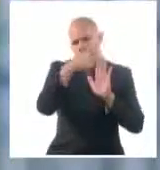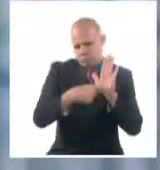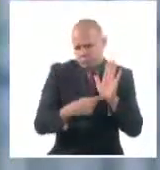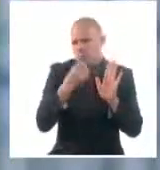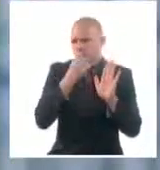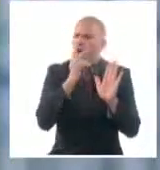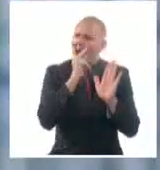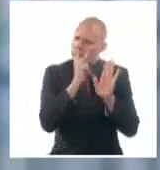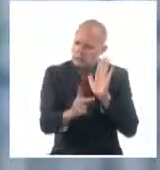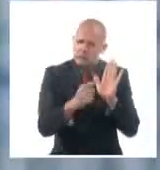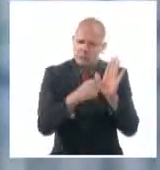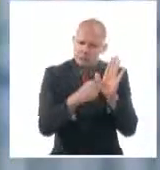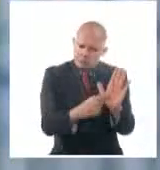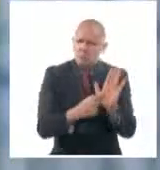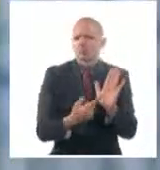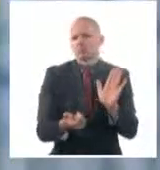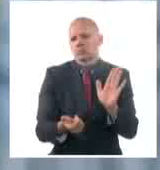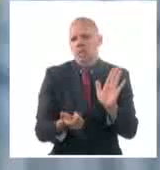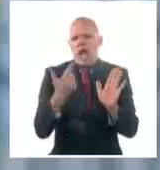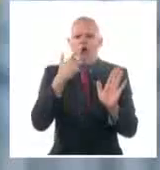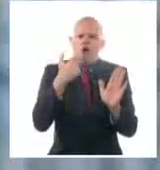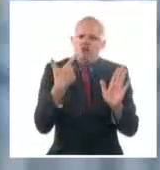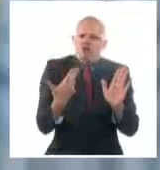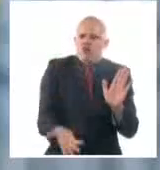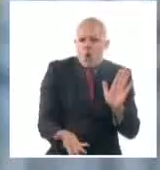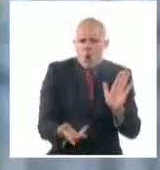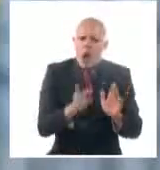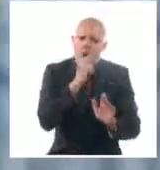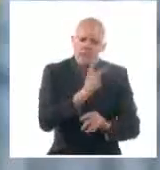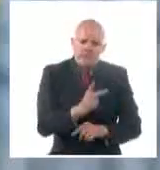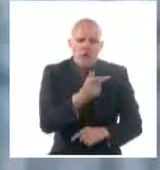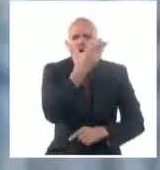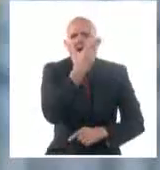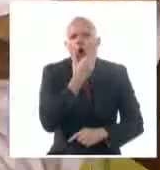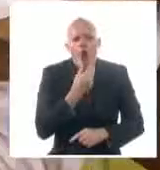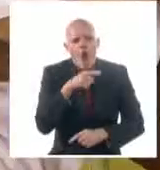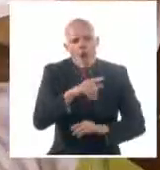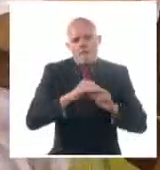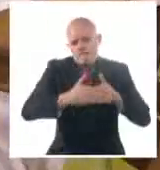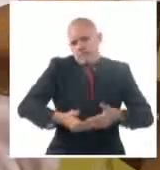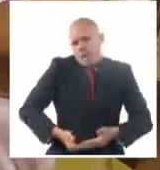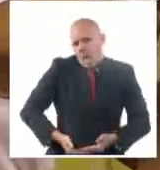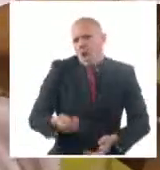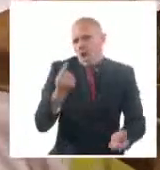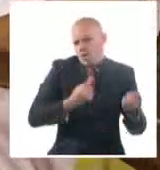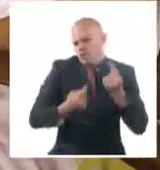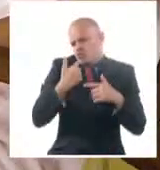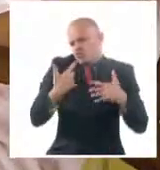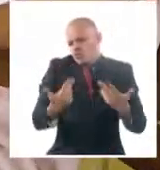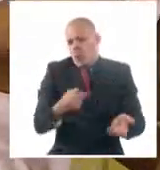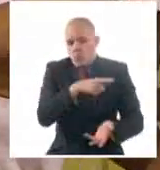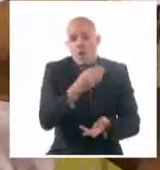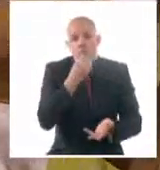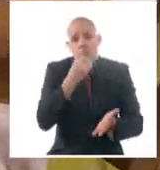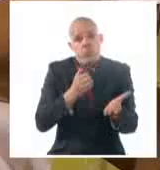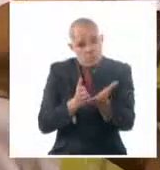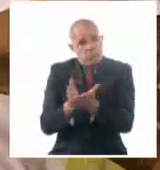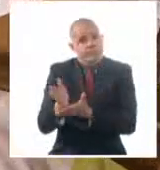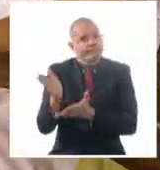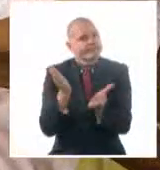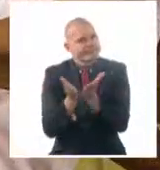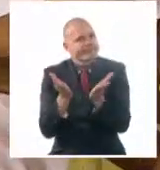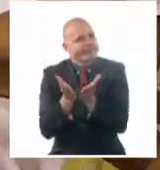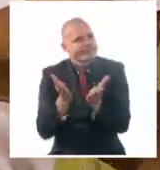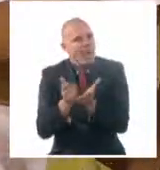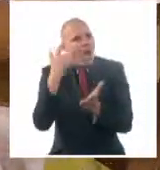modo posible, encontrando las variantes más flexibles que estén al alcance para que pueda continuar su vida formativa, porque sabemos